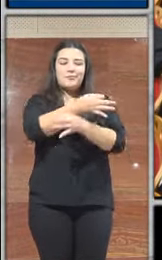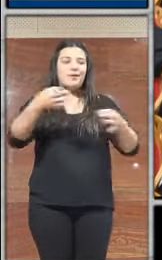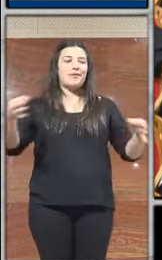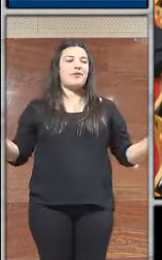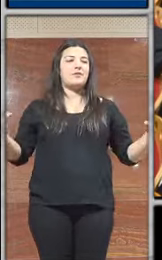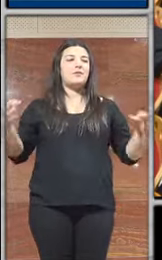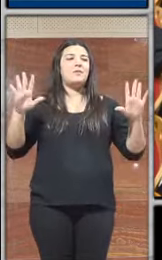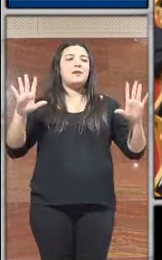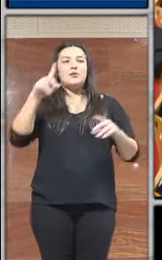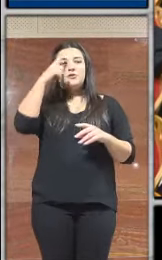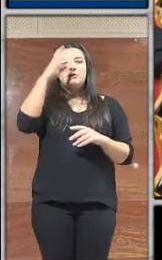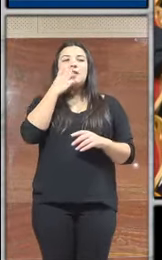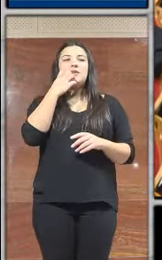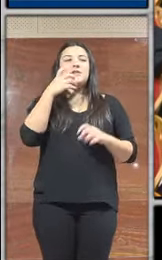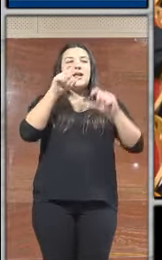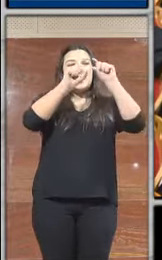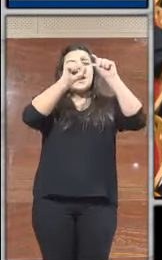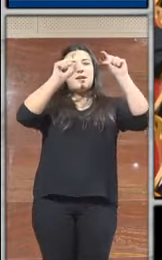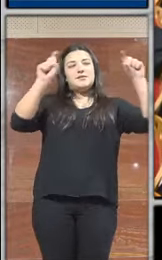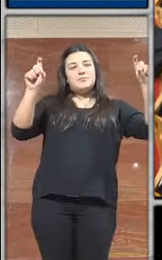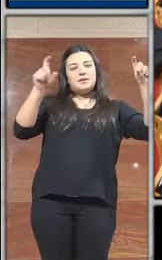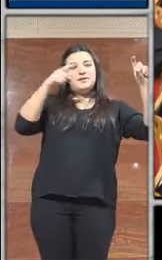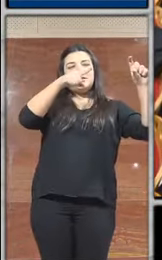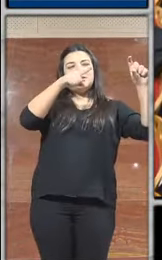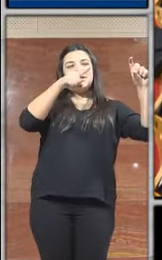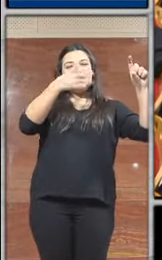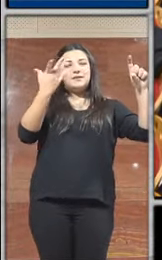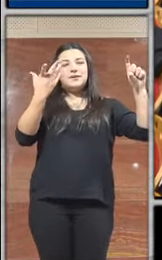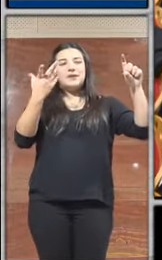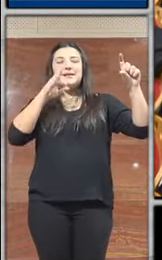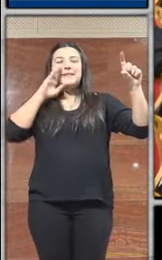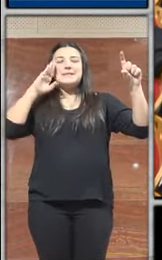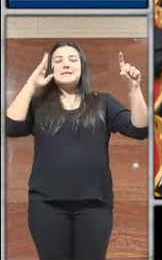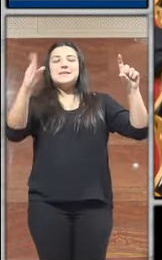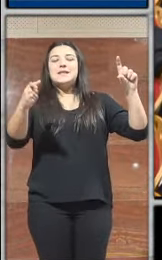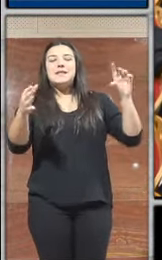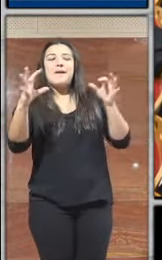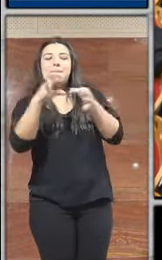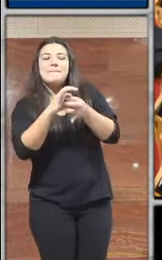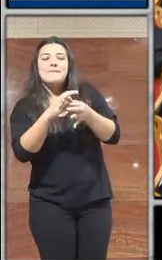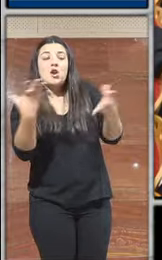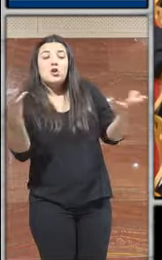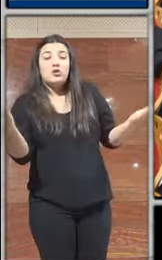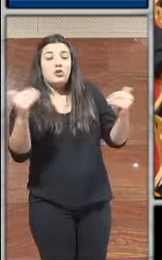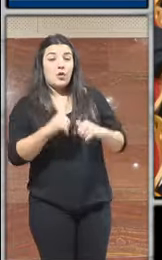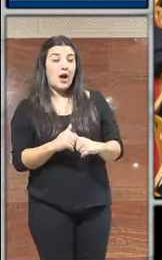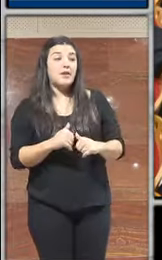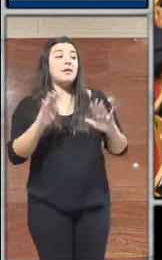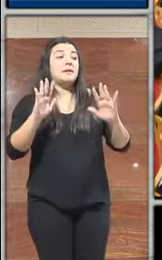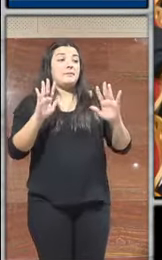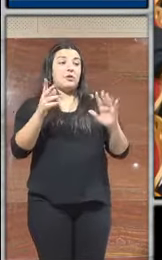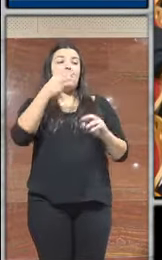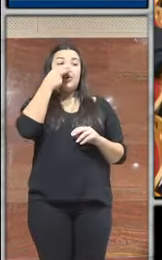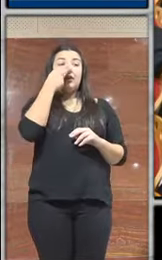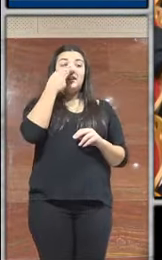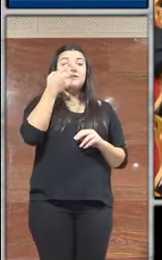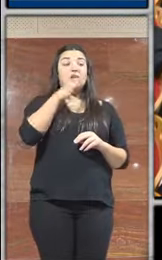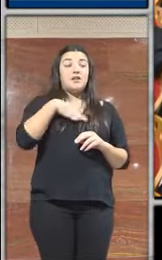ese tipo de empresas que son no tienen nada que ver directamente pero podría ser interesante el ofrecerle